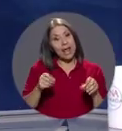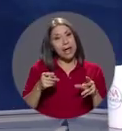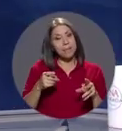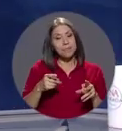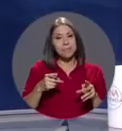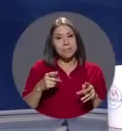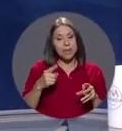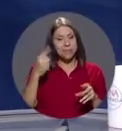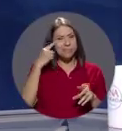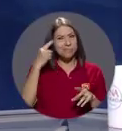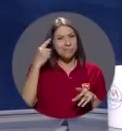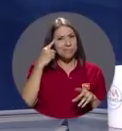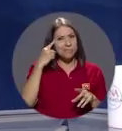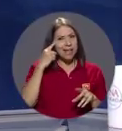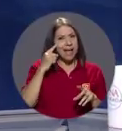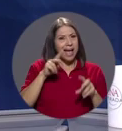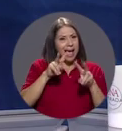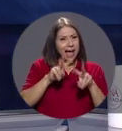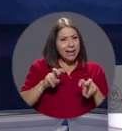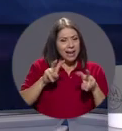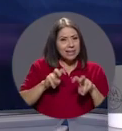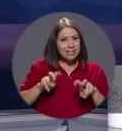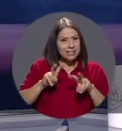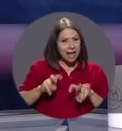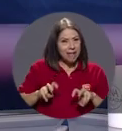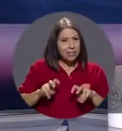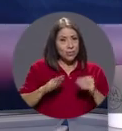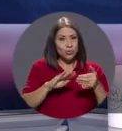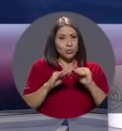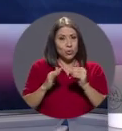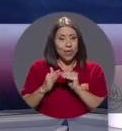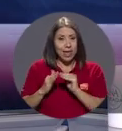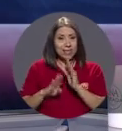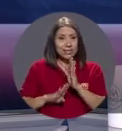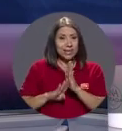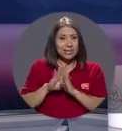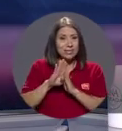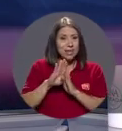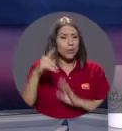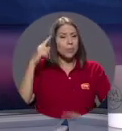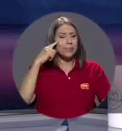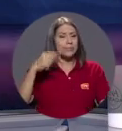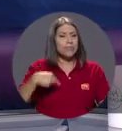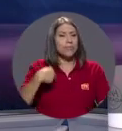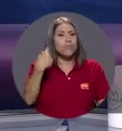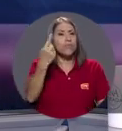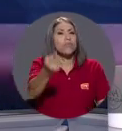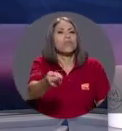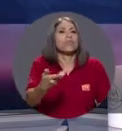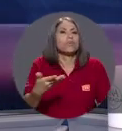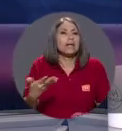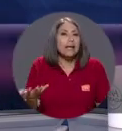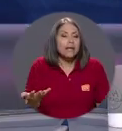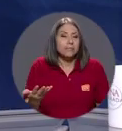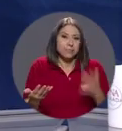el tiempo, analizando la imagen de nuestras ciudades de crecimiento, nos llevan a